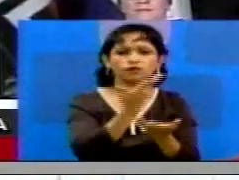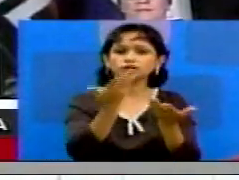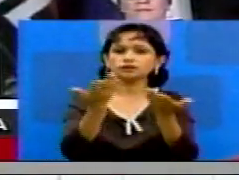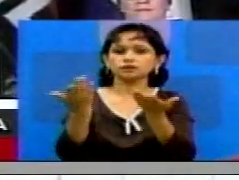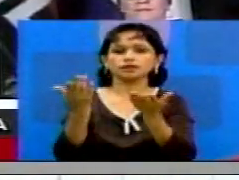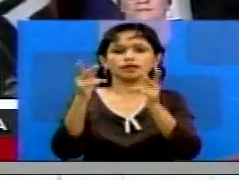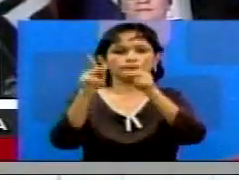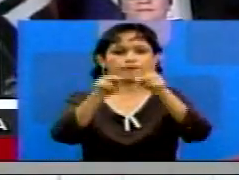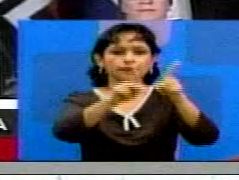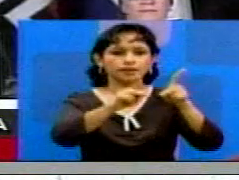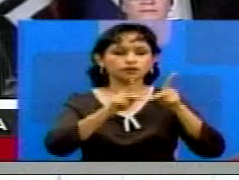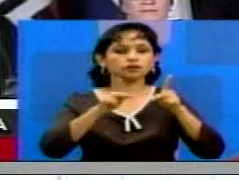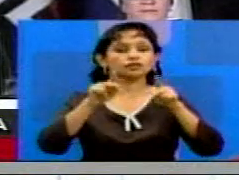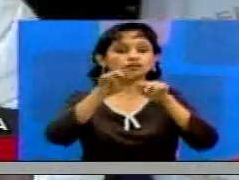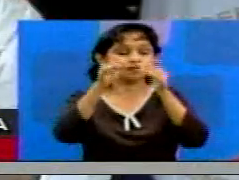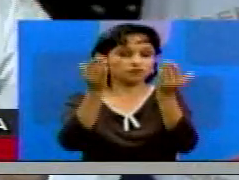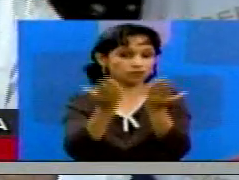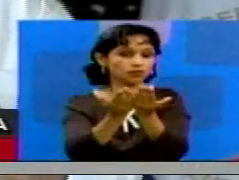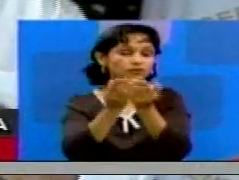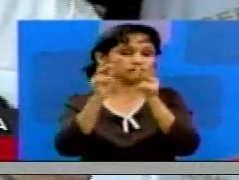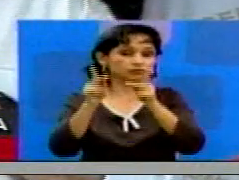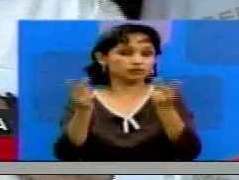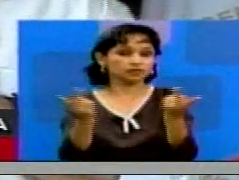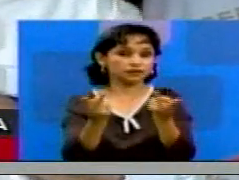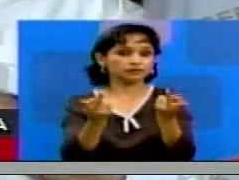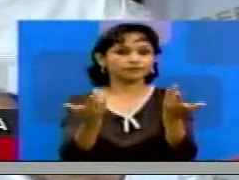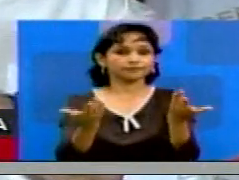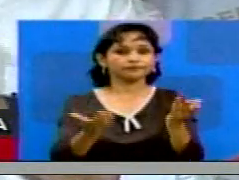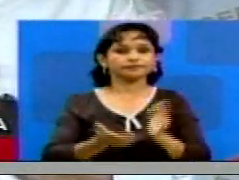los habitantes de este planeta.